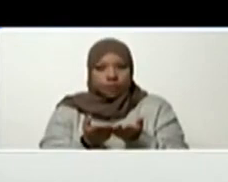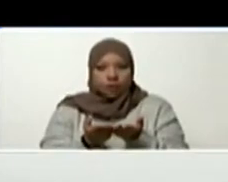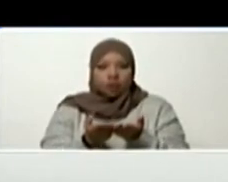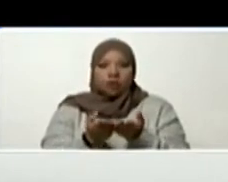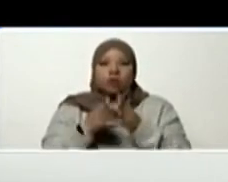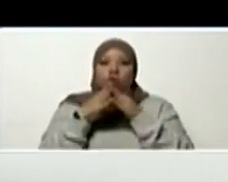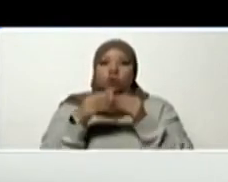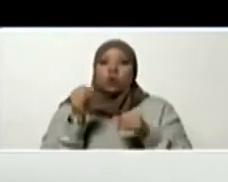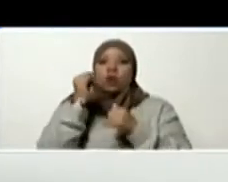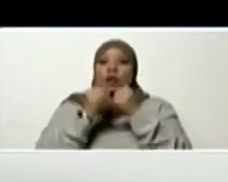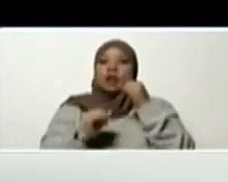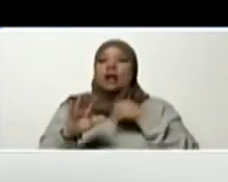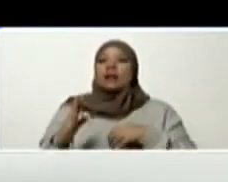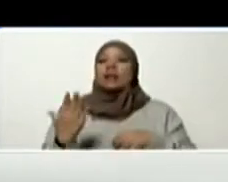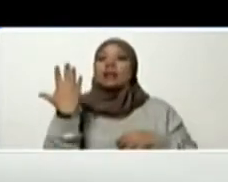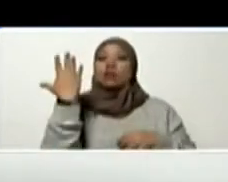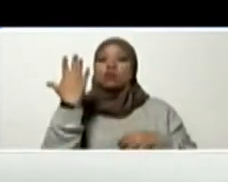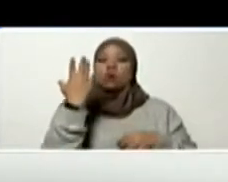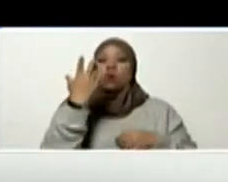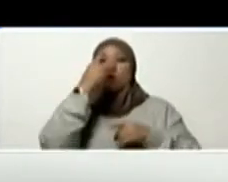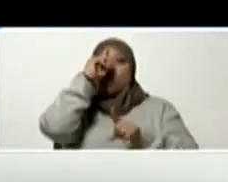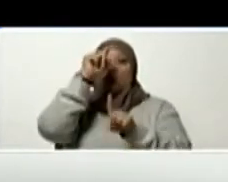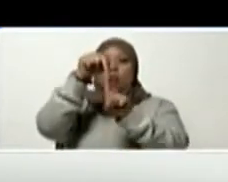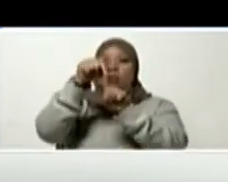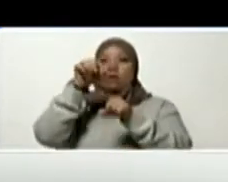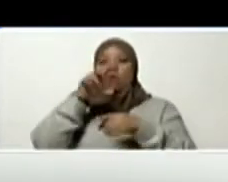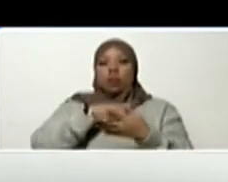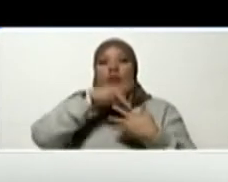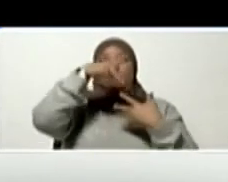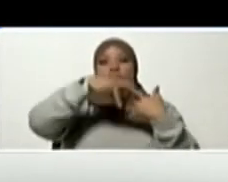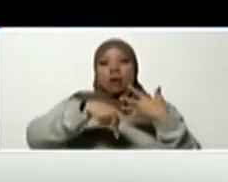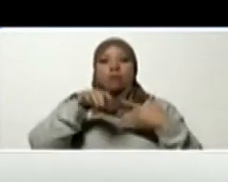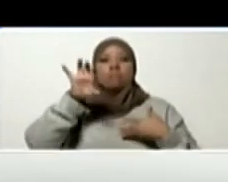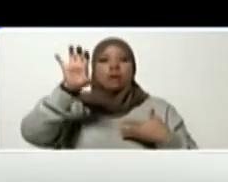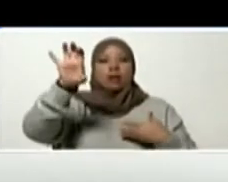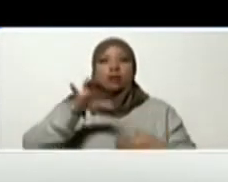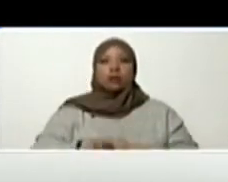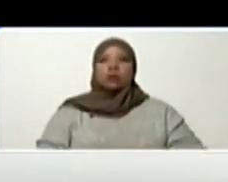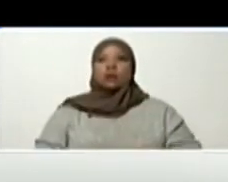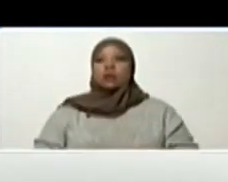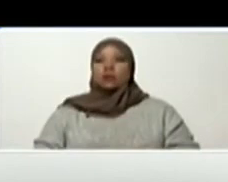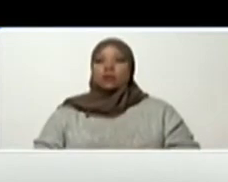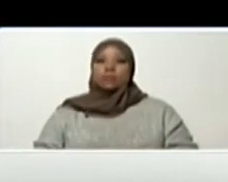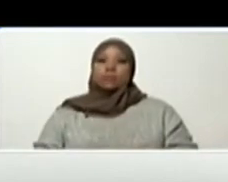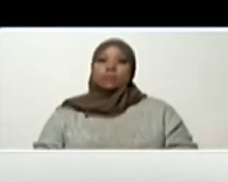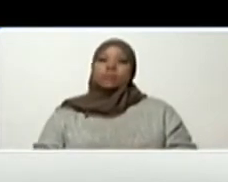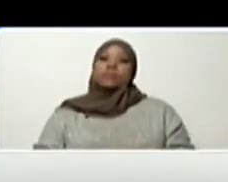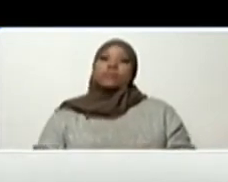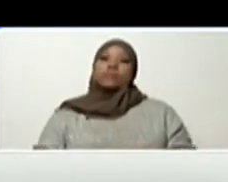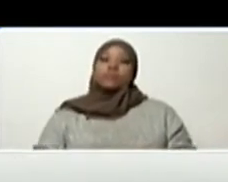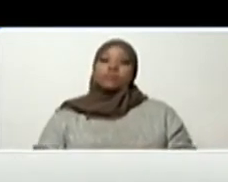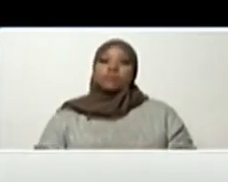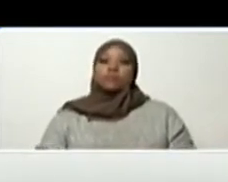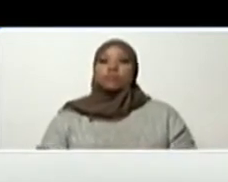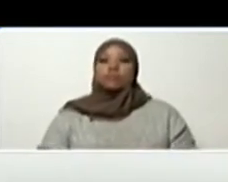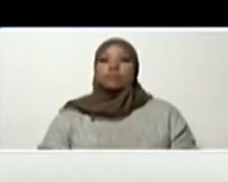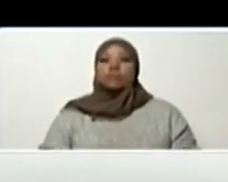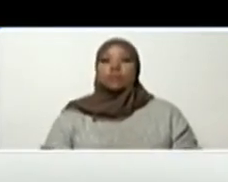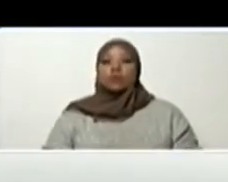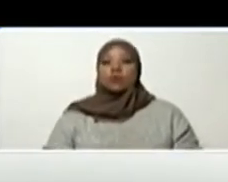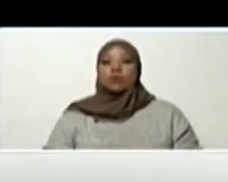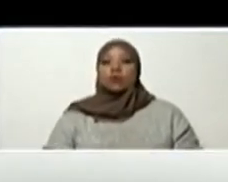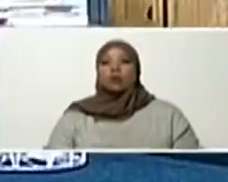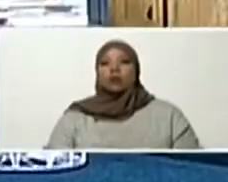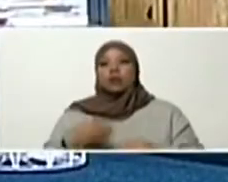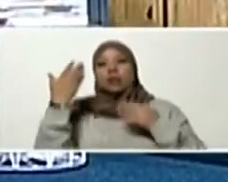Quinto objetivo de la patria. Bueno, mis saludos a el grupo